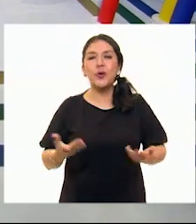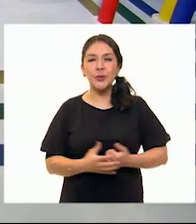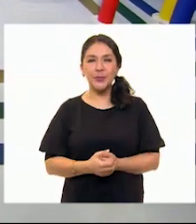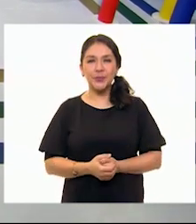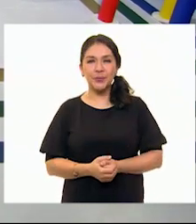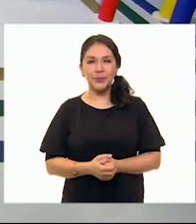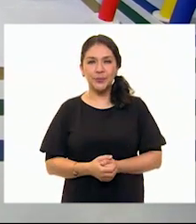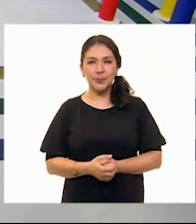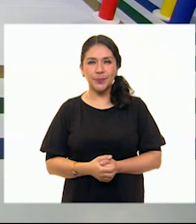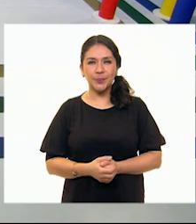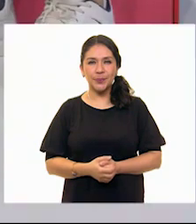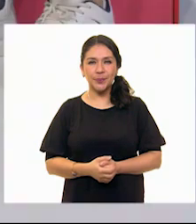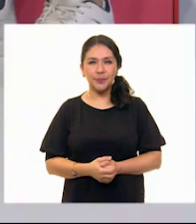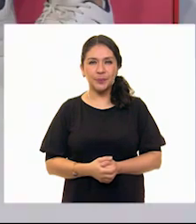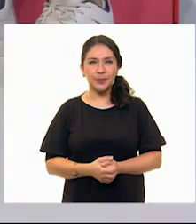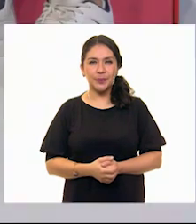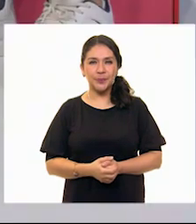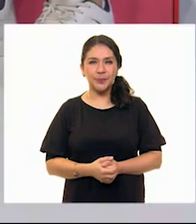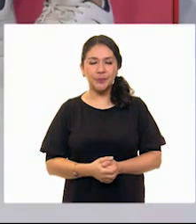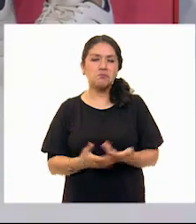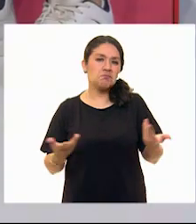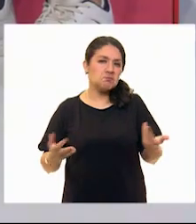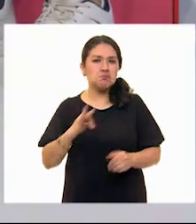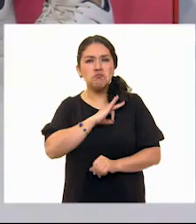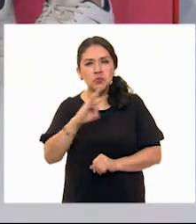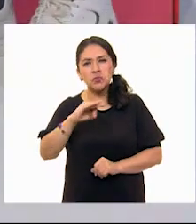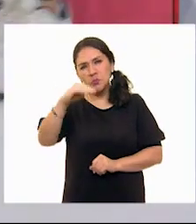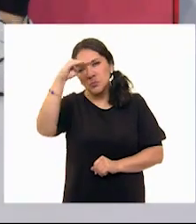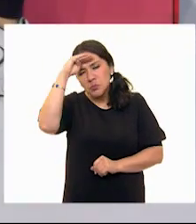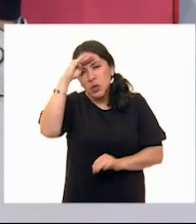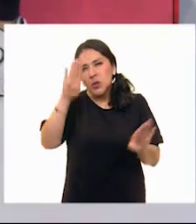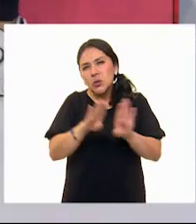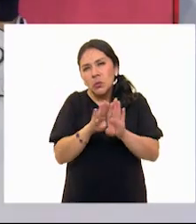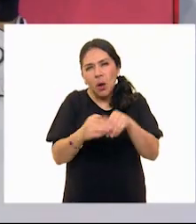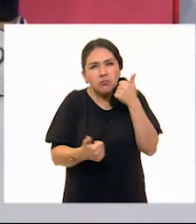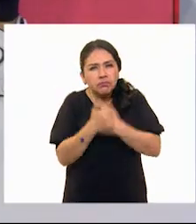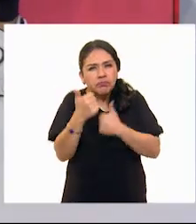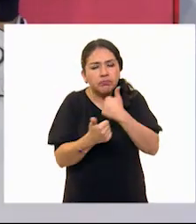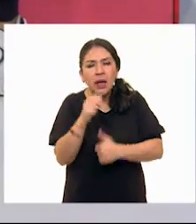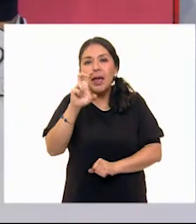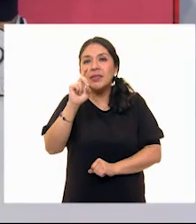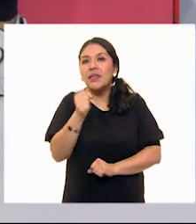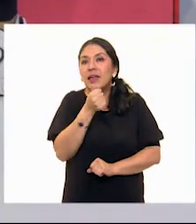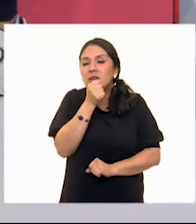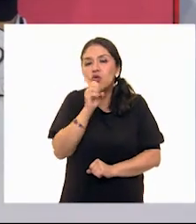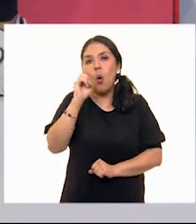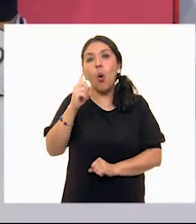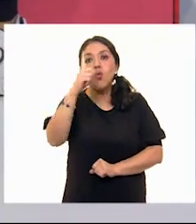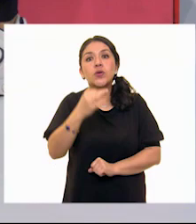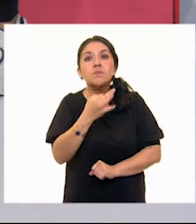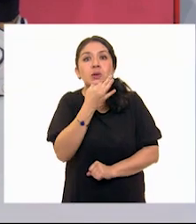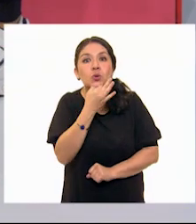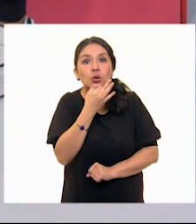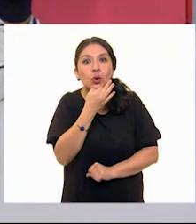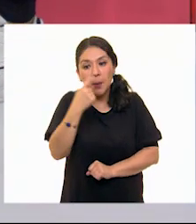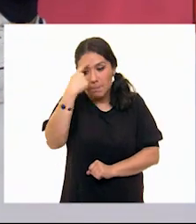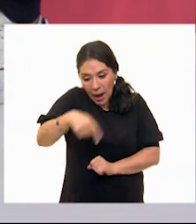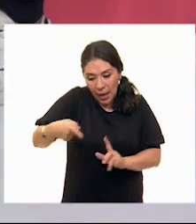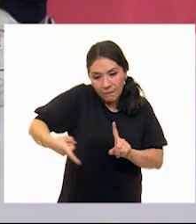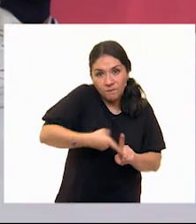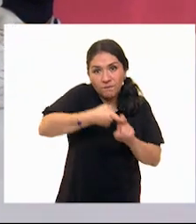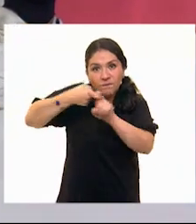¿Cómo podrías hacerlo? Pues, podrías establecerte una marca, por ejemplo, 30 segundos o un minuto. Muy bien.